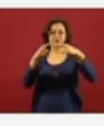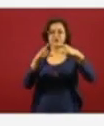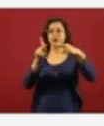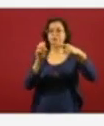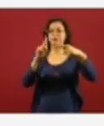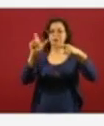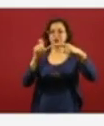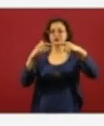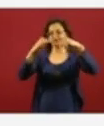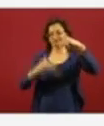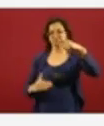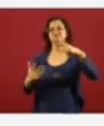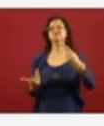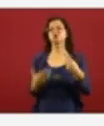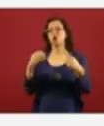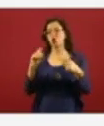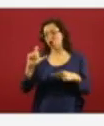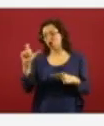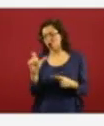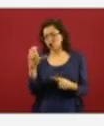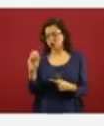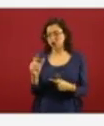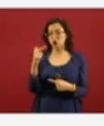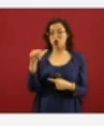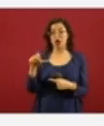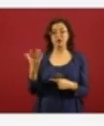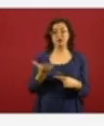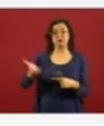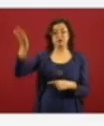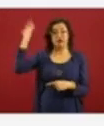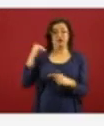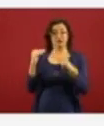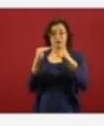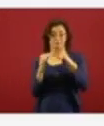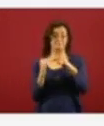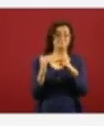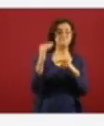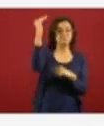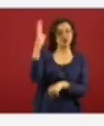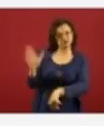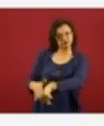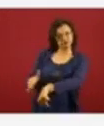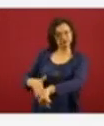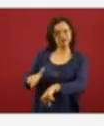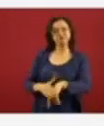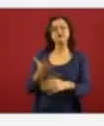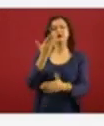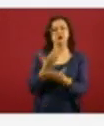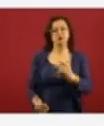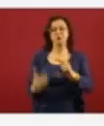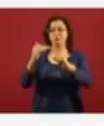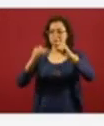franquicia Pemex. Oxogas, que estaba hasta arriba, incluso le hicimos un apercibimiento, ya está en los